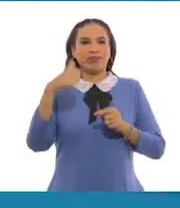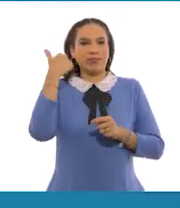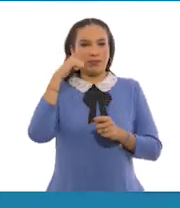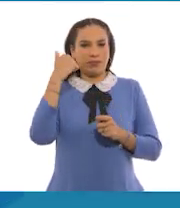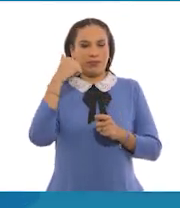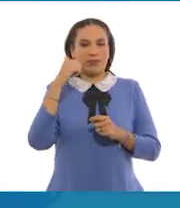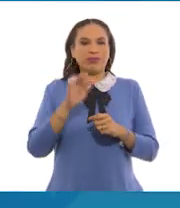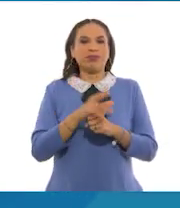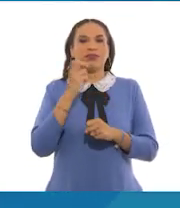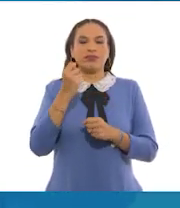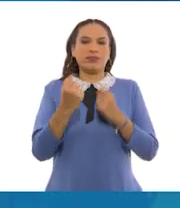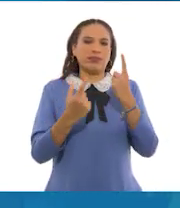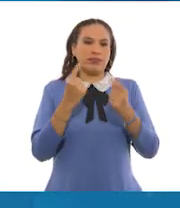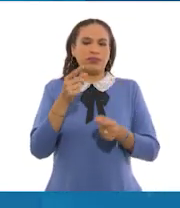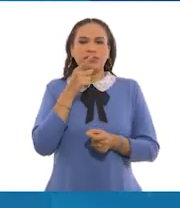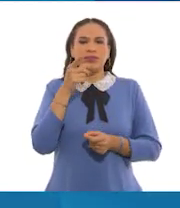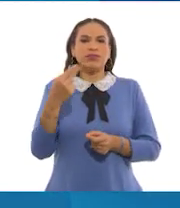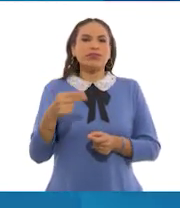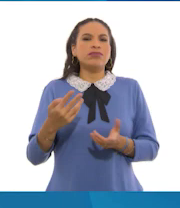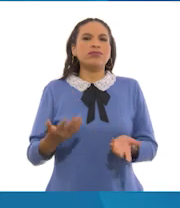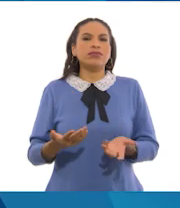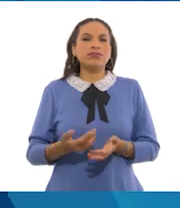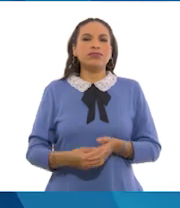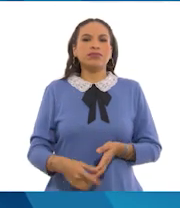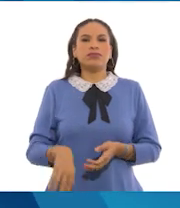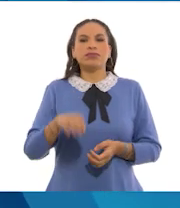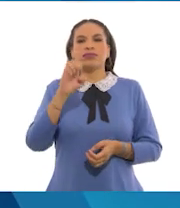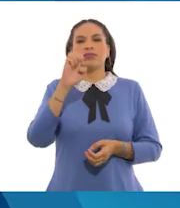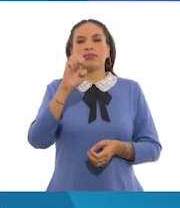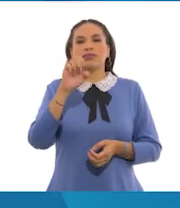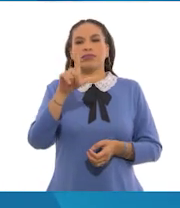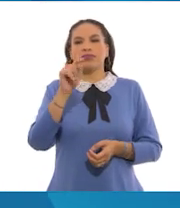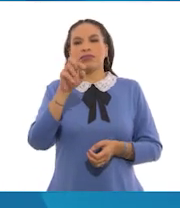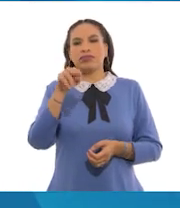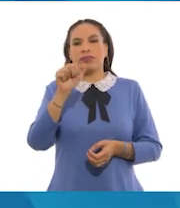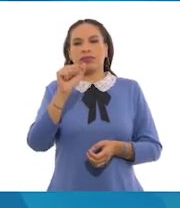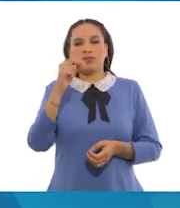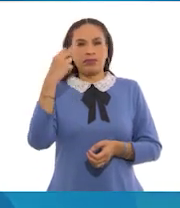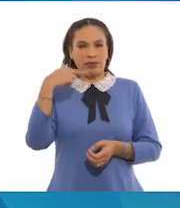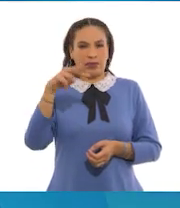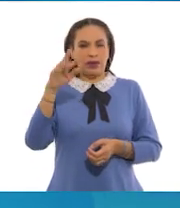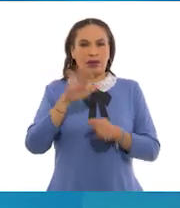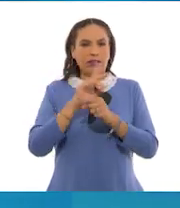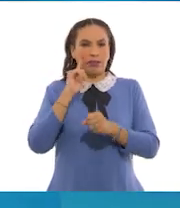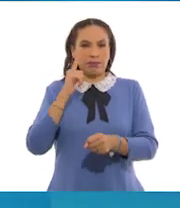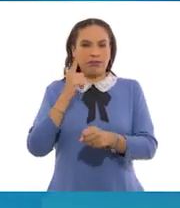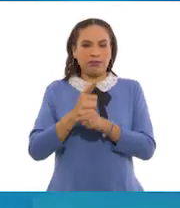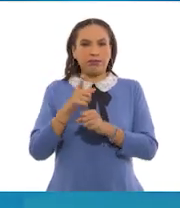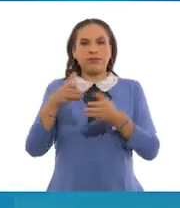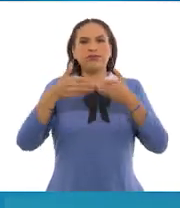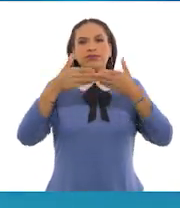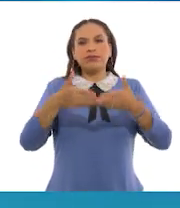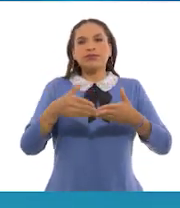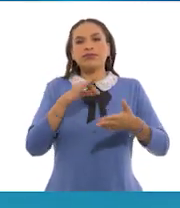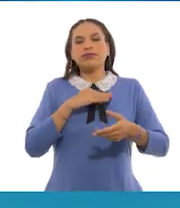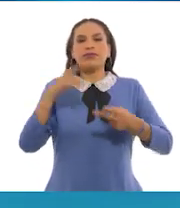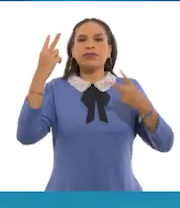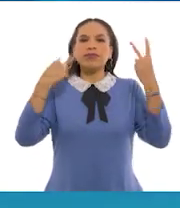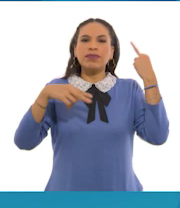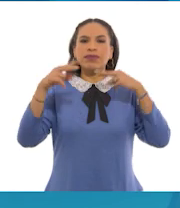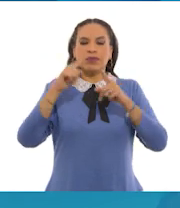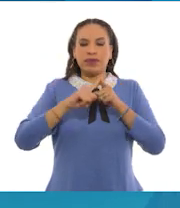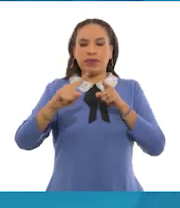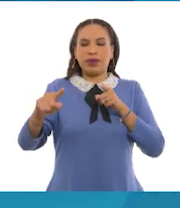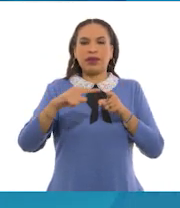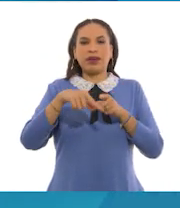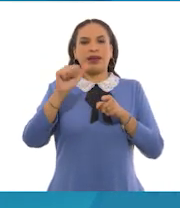A esto algunos les llaman el tornaviaje. Con este descubrimiento los barcos podían viajar entre